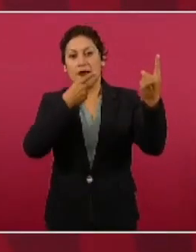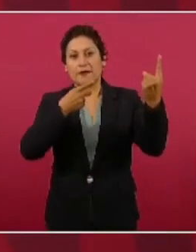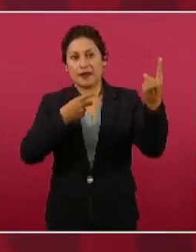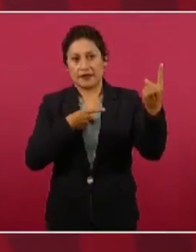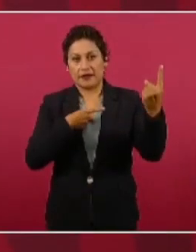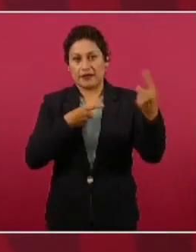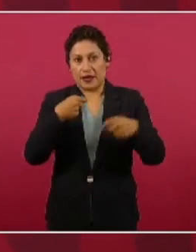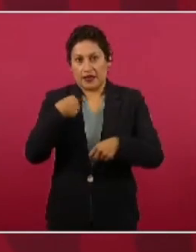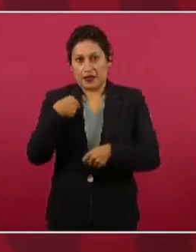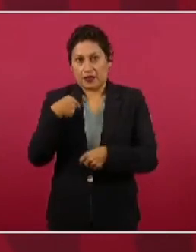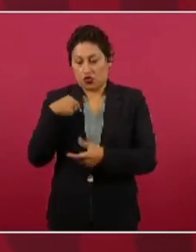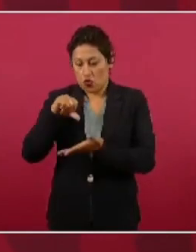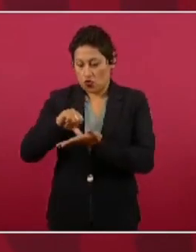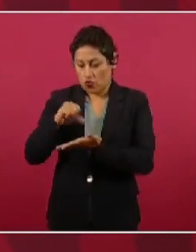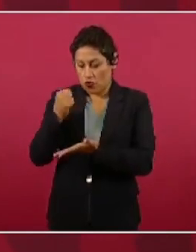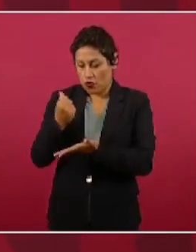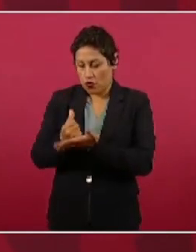Madero,